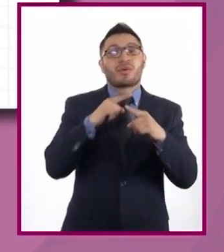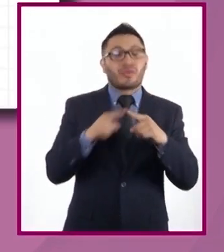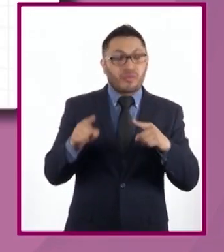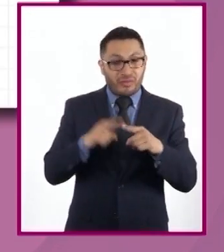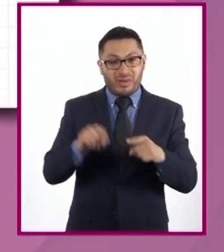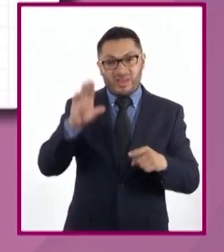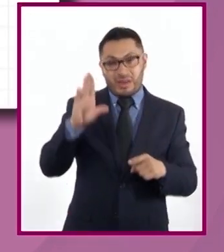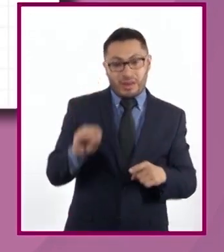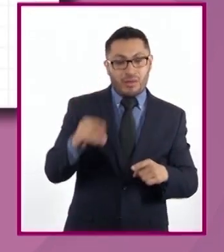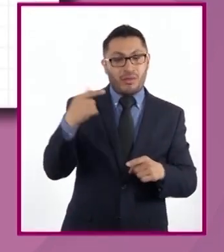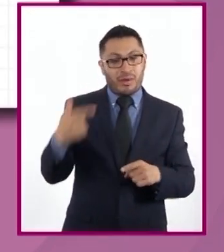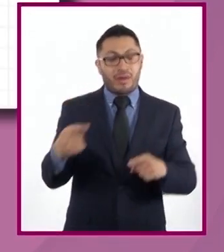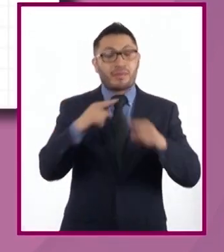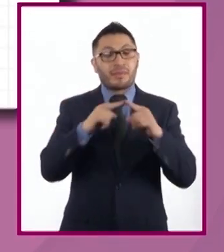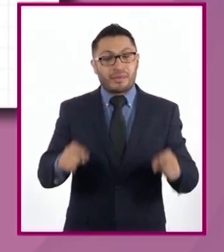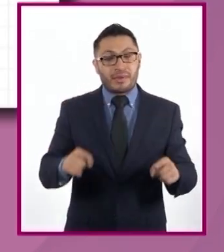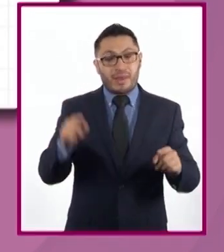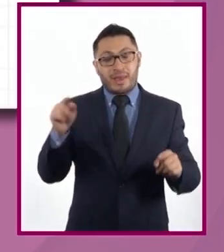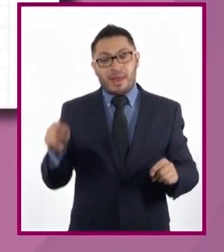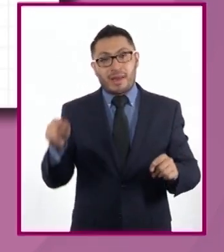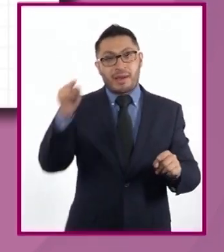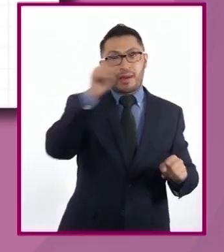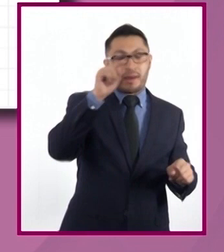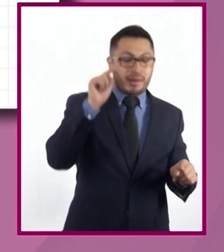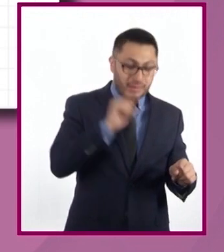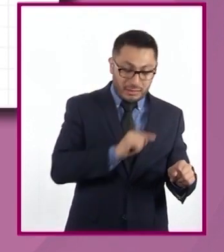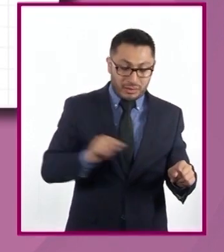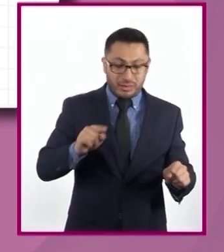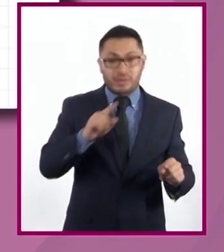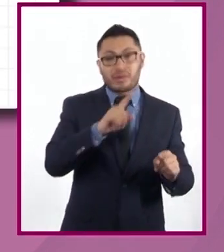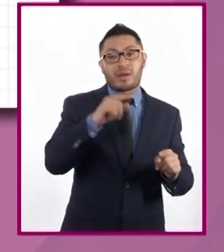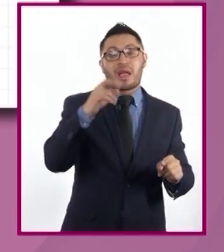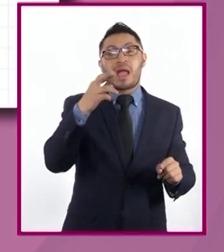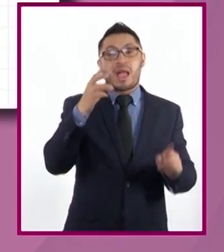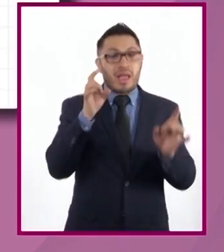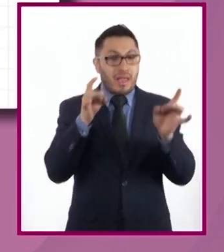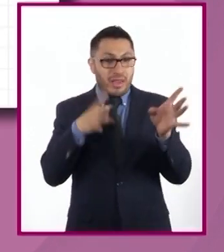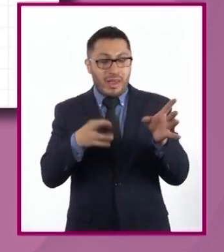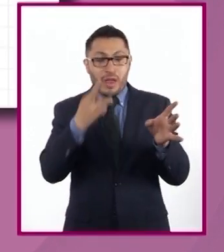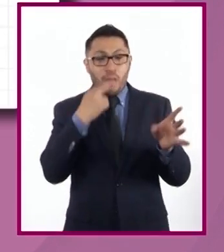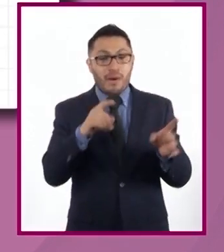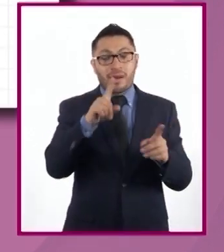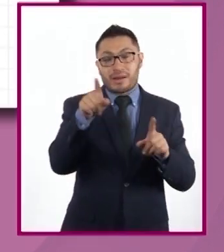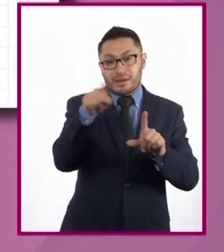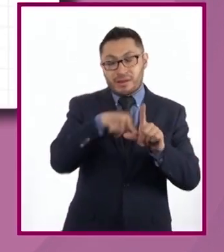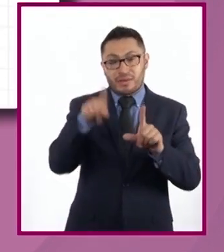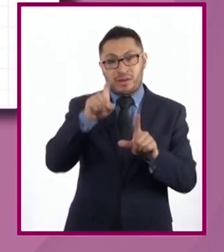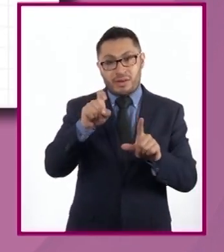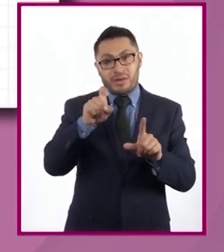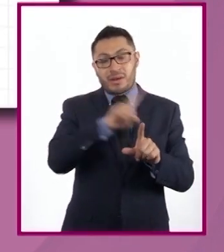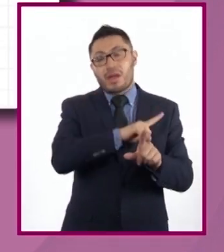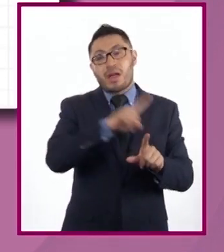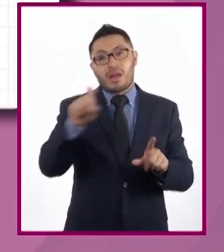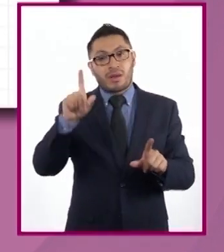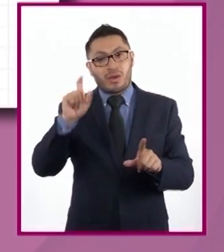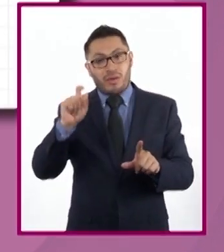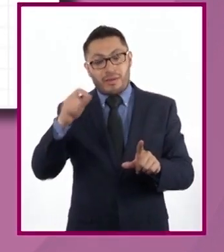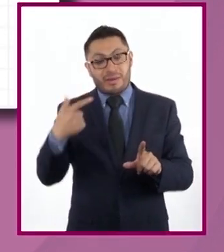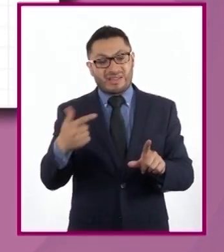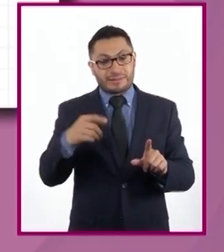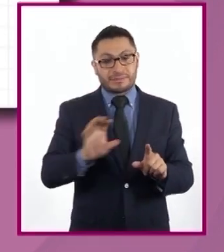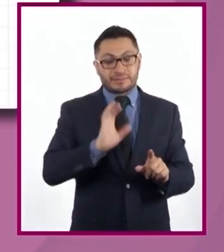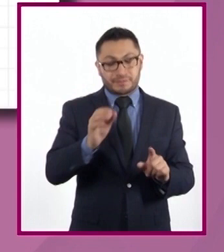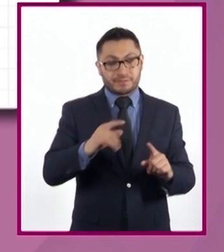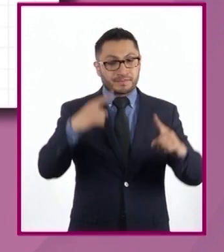Las flechas rojas marcan un ángulo de 120 grados. Al cortarse dos líneas transversales,